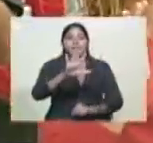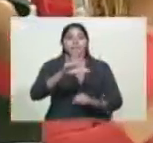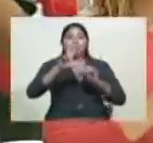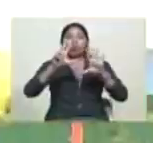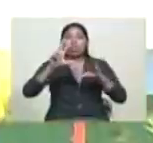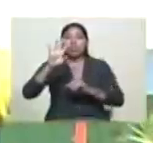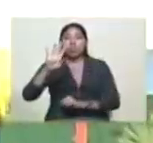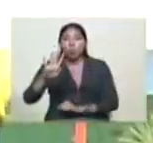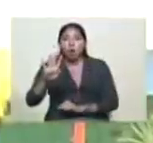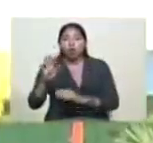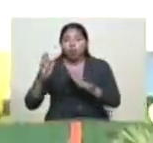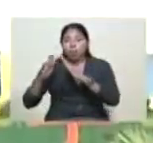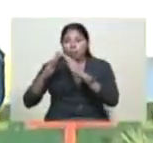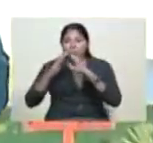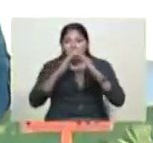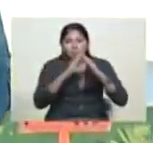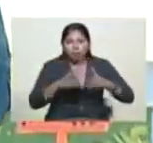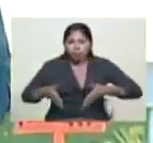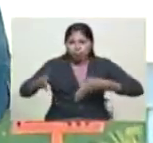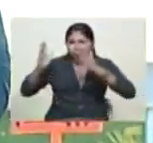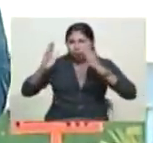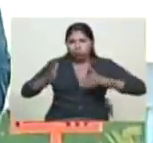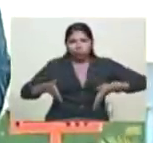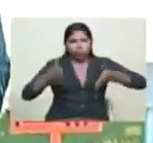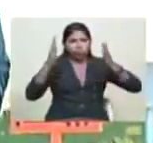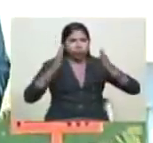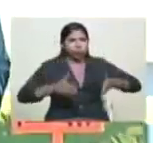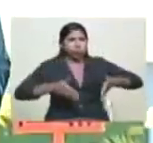1.584 viviendas, llave en mano. A